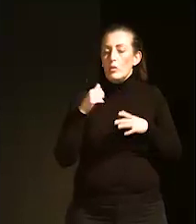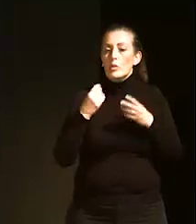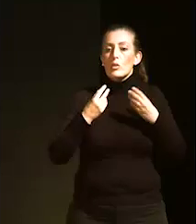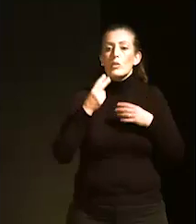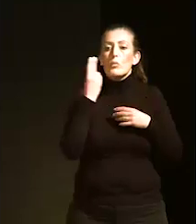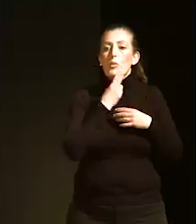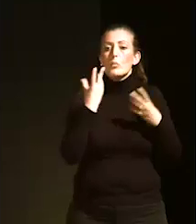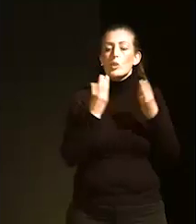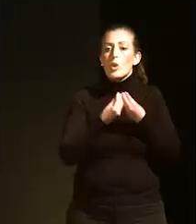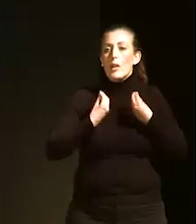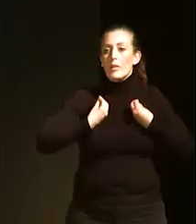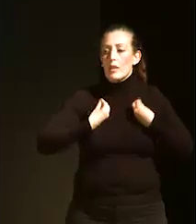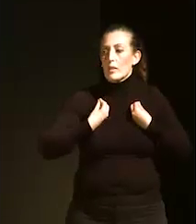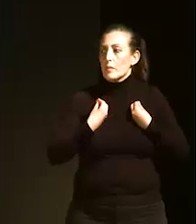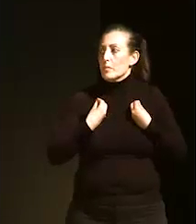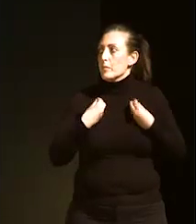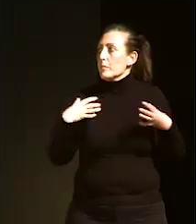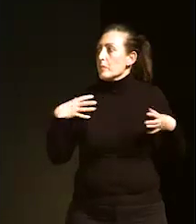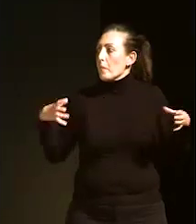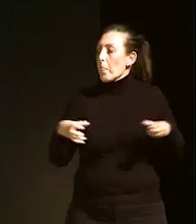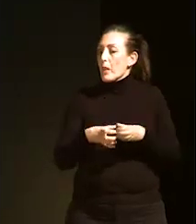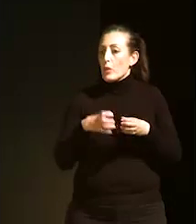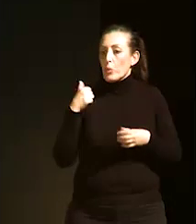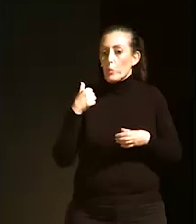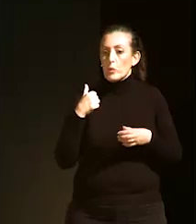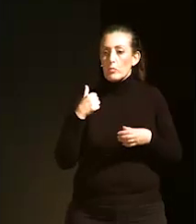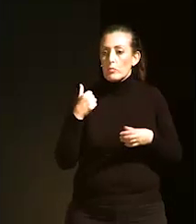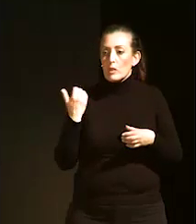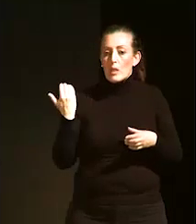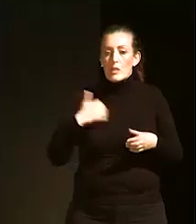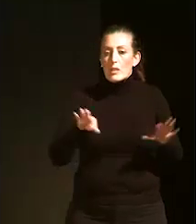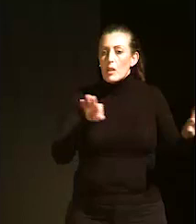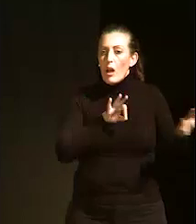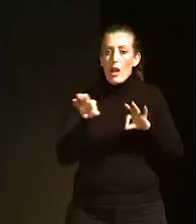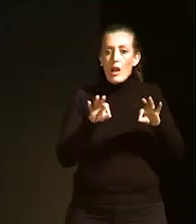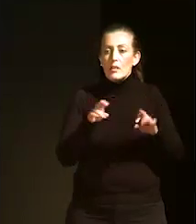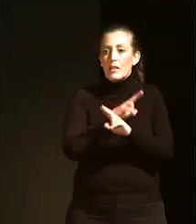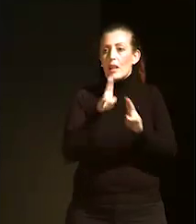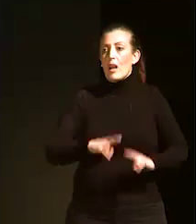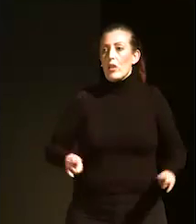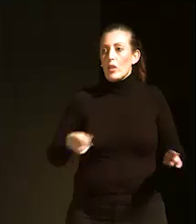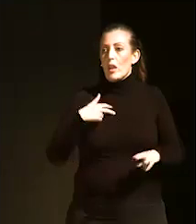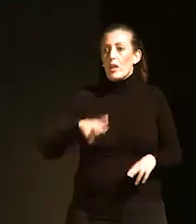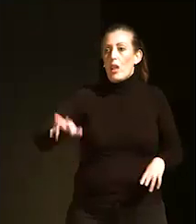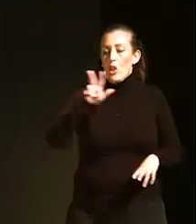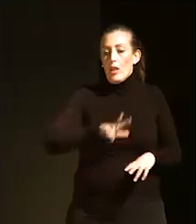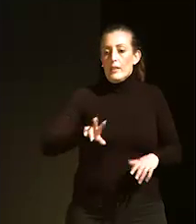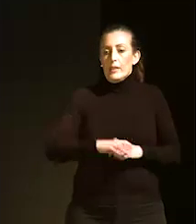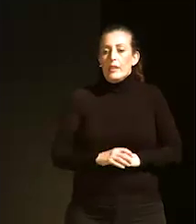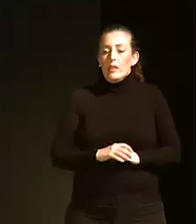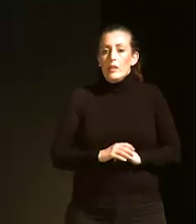vida es el grupo que ha tenido más presencia en la escena internacional y nacional